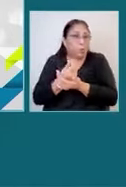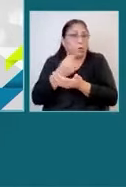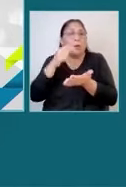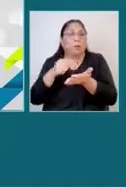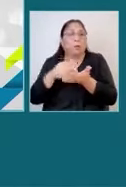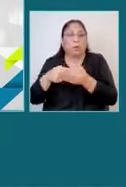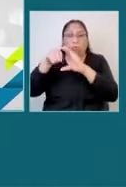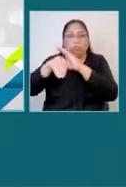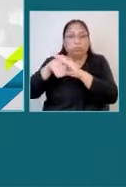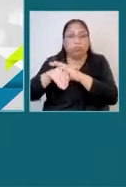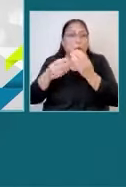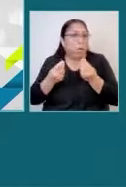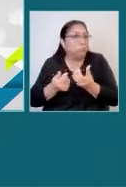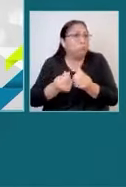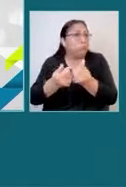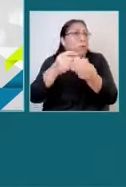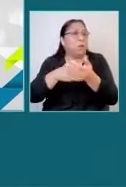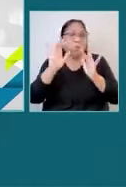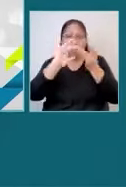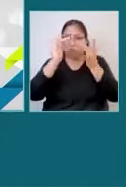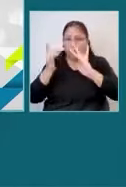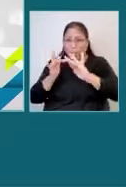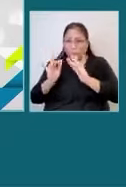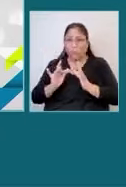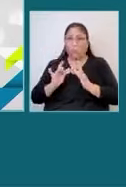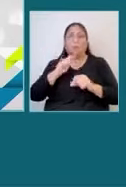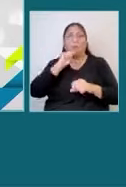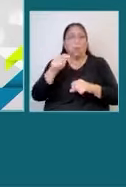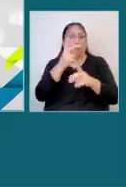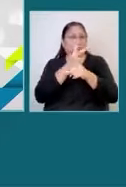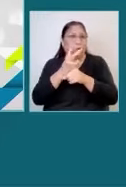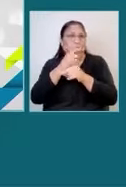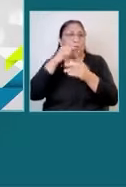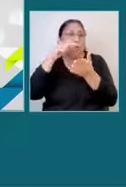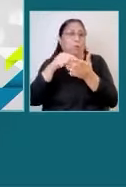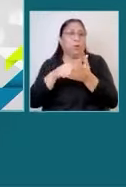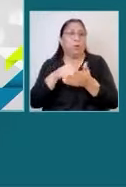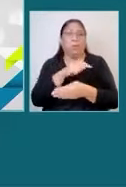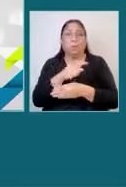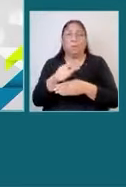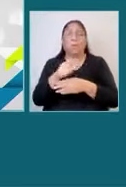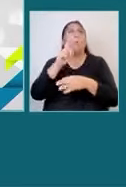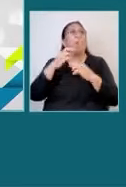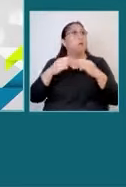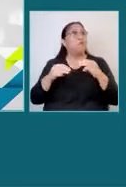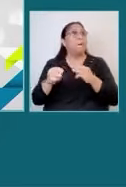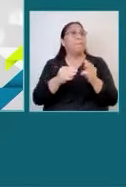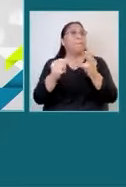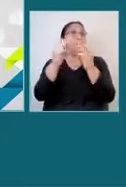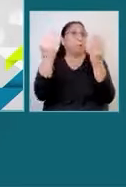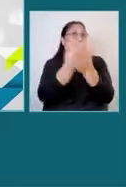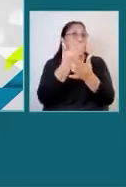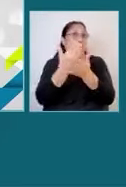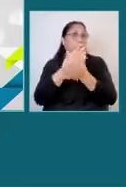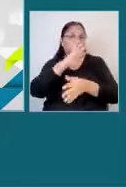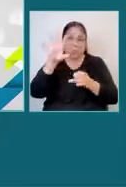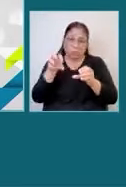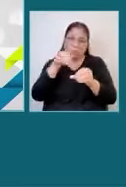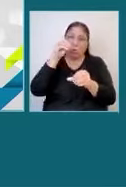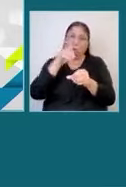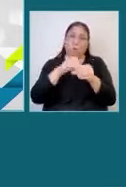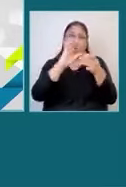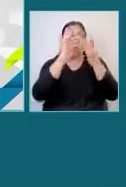donde tenemos incubadoras, aceleradoras y redes de inversionistas ángeles. Y también, de forma novedosa, se está incluyendo lo que es una